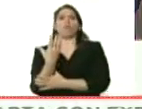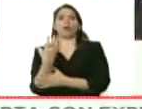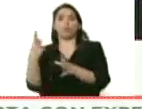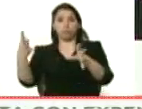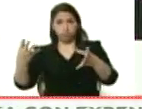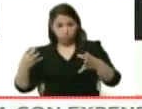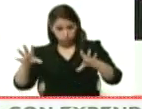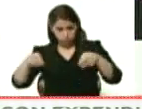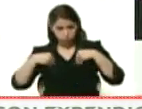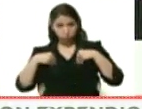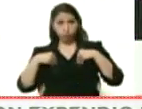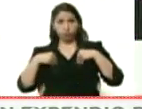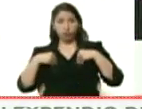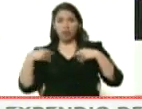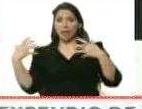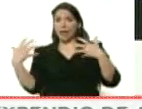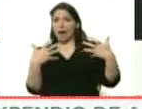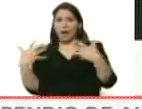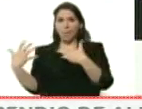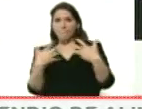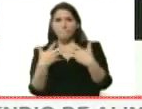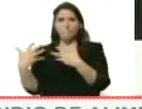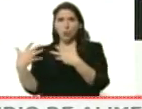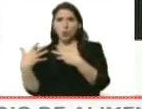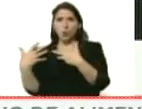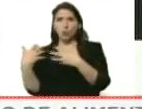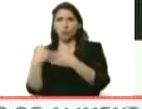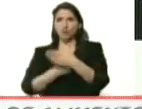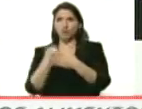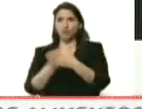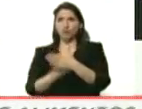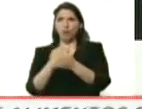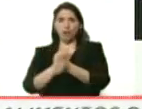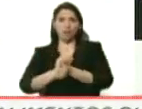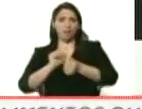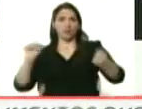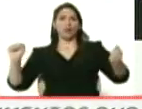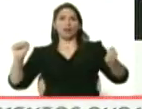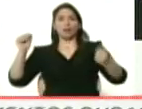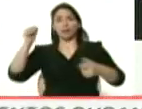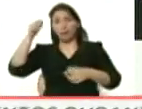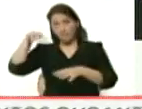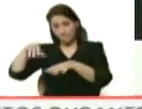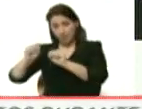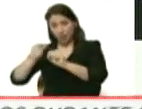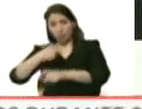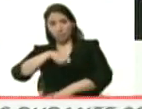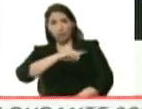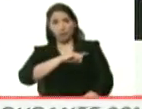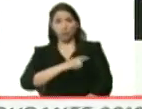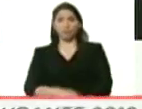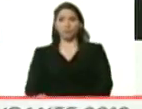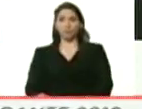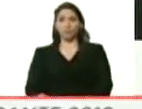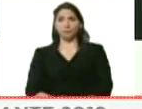batalla al liberar del imperio español el virreinato de la Nueva Granada. En forma vibrante y